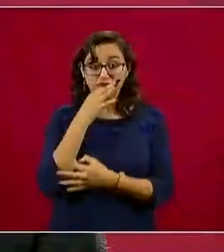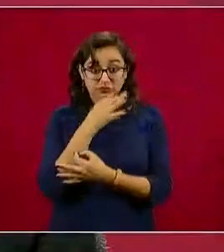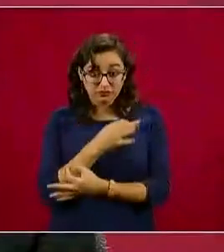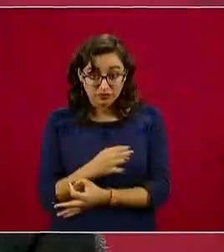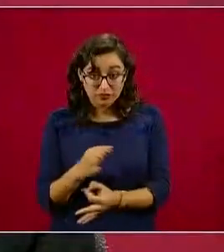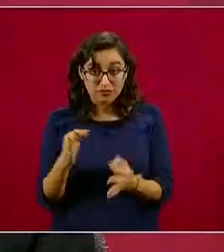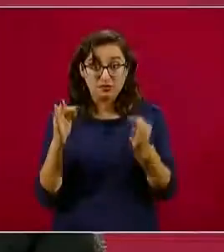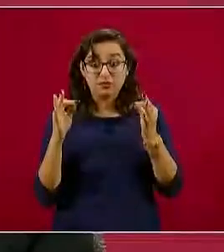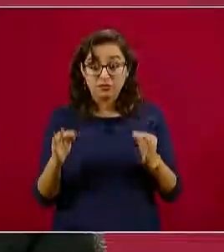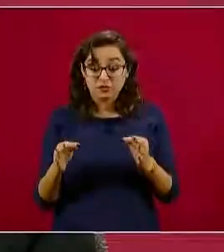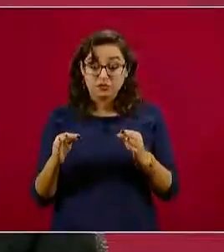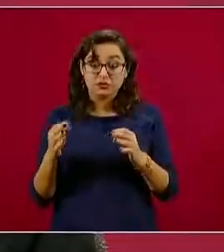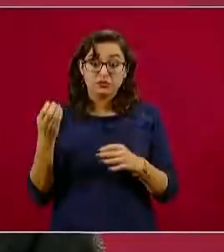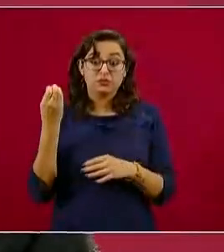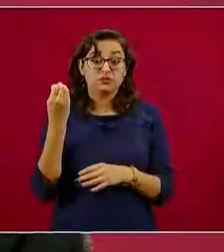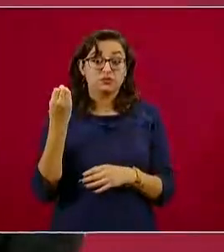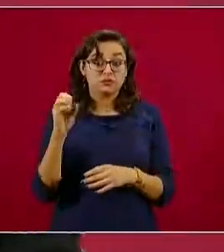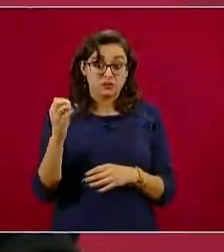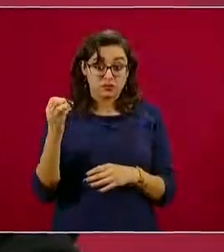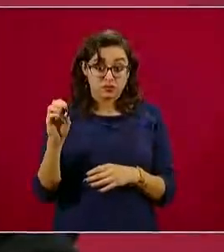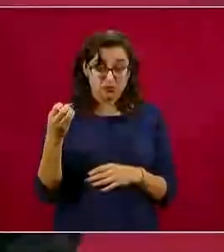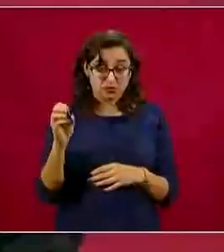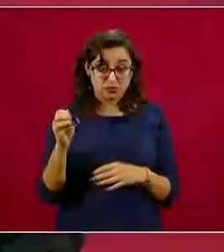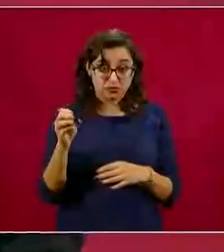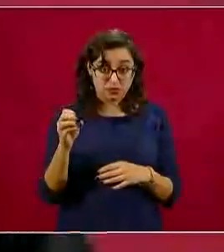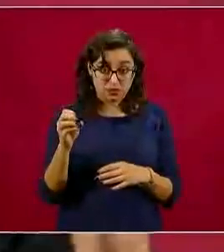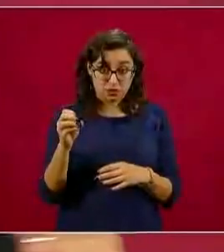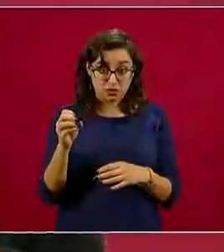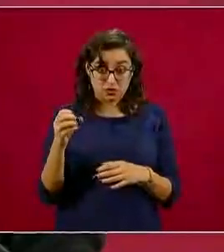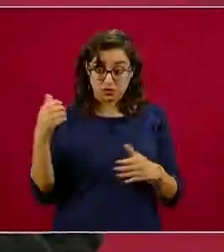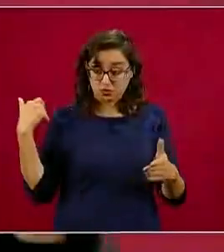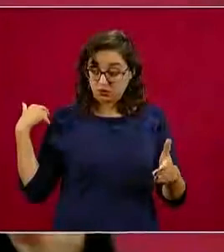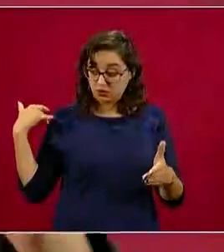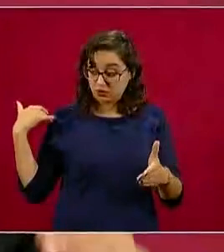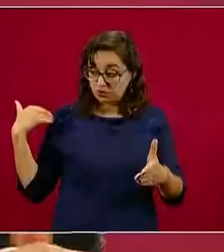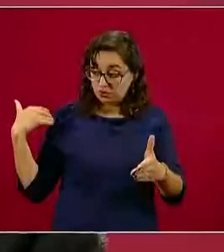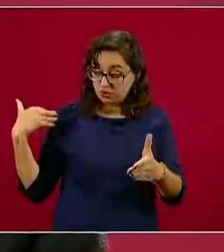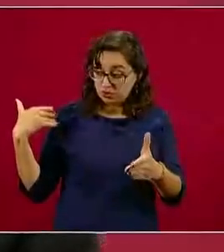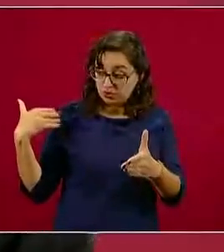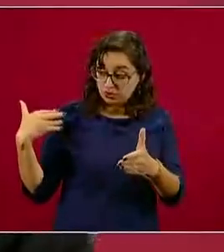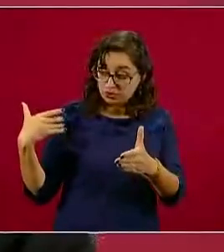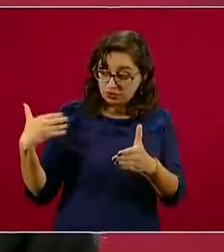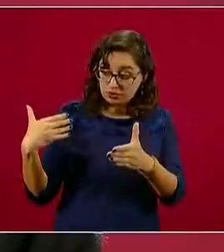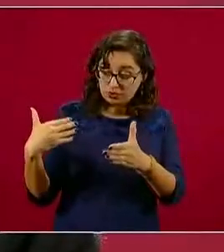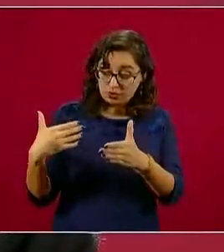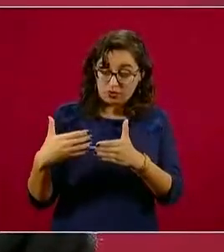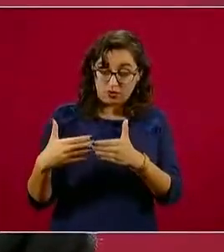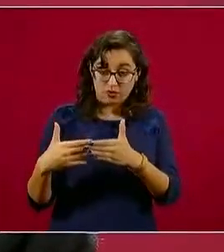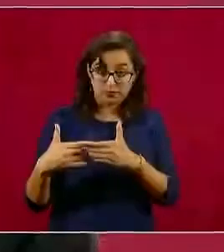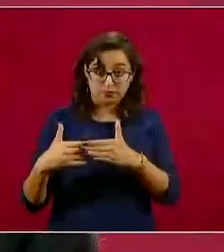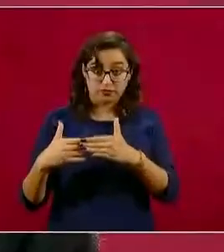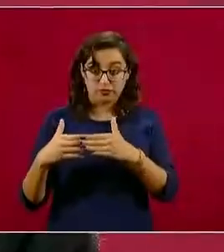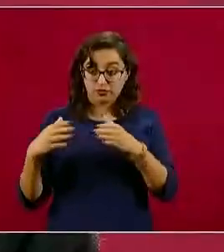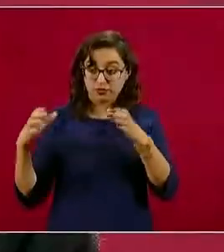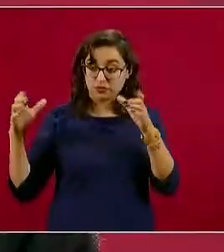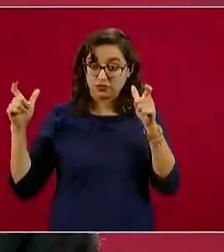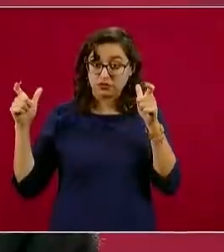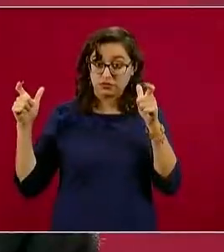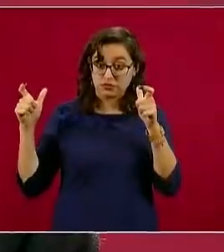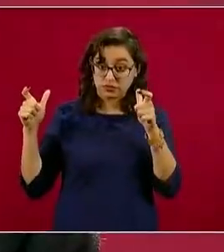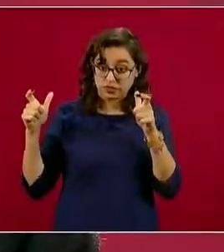de que cuando llegáramos a octubre, a pesar de que hubiéramos pasado el punto máximo de la epidemia que ocurrió en la tercera